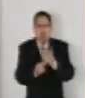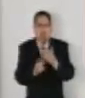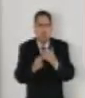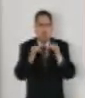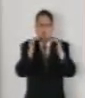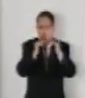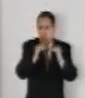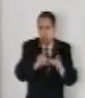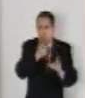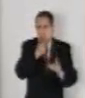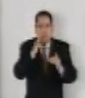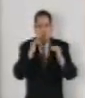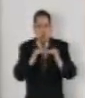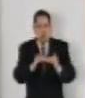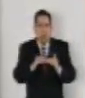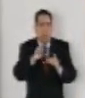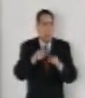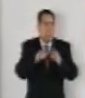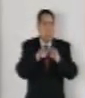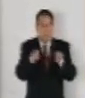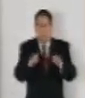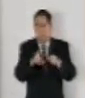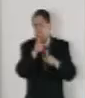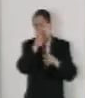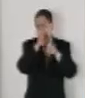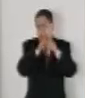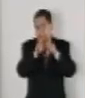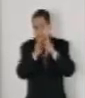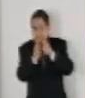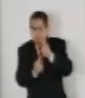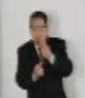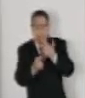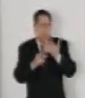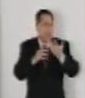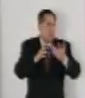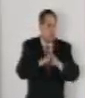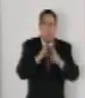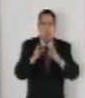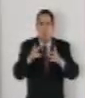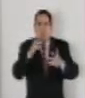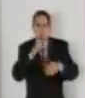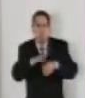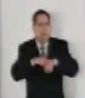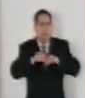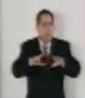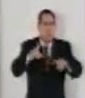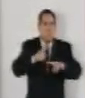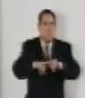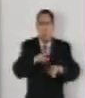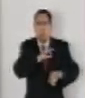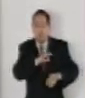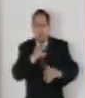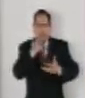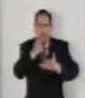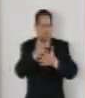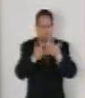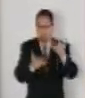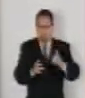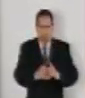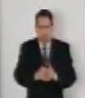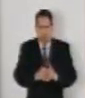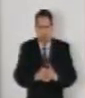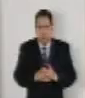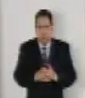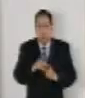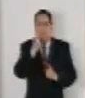muy debatida, que si es vertical, que si es horizontal, que si hasta dónde permea, que si qué poderes. Y la paridad